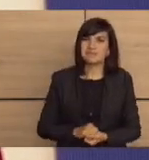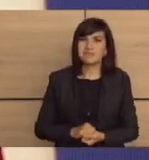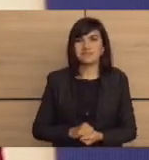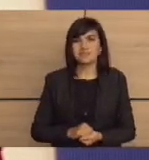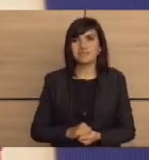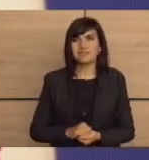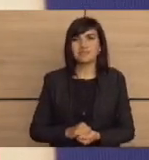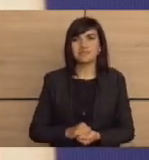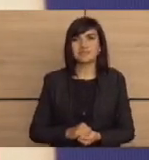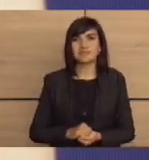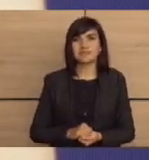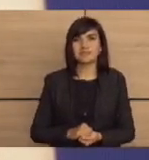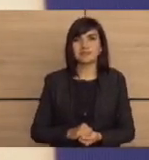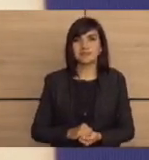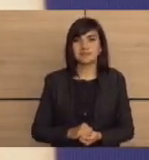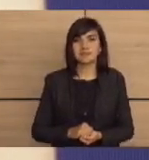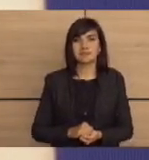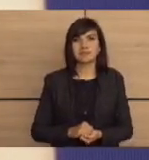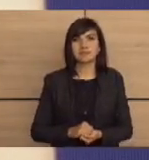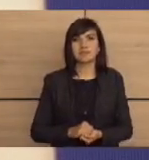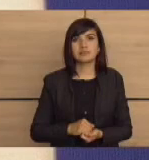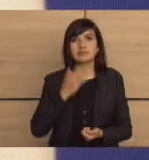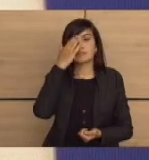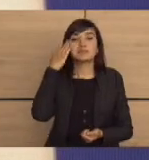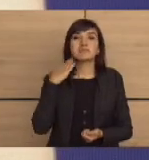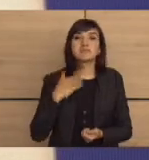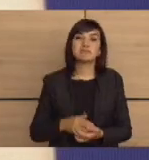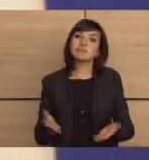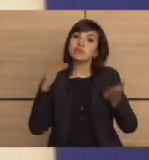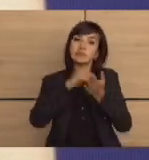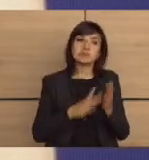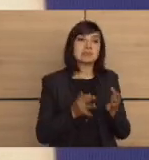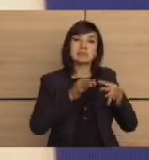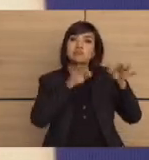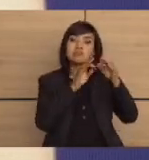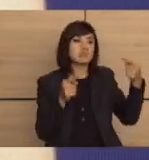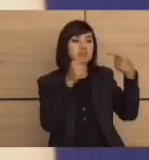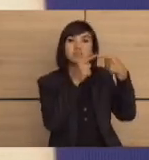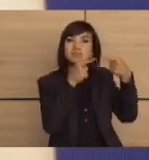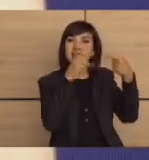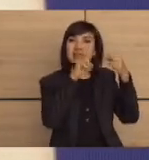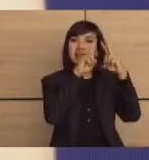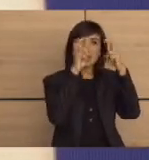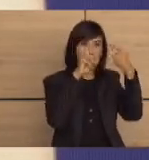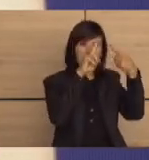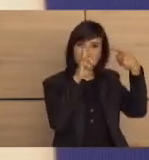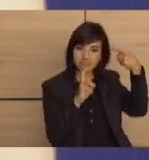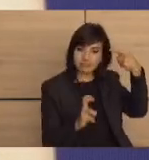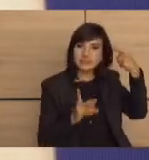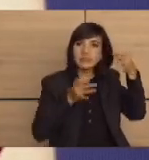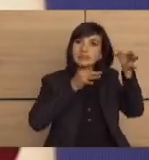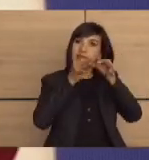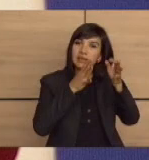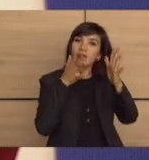el punto importante es qué enseñar, y volvemos a lo mismo, tiene que ser una narrativa que se produzca con